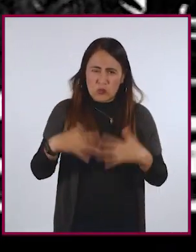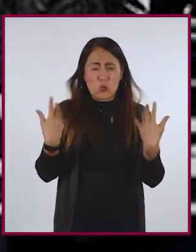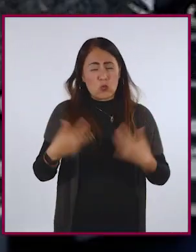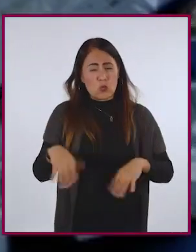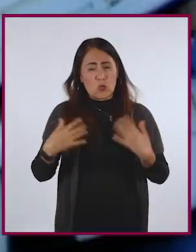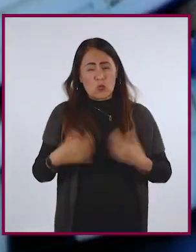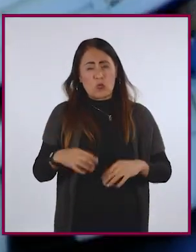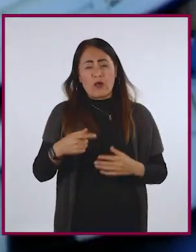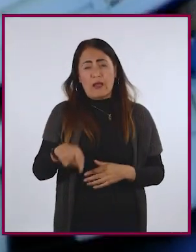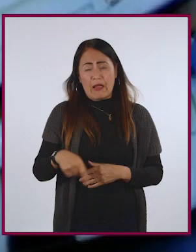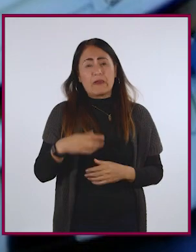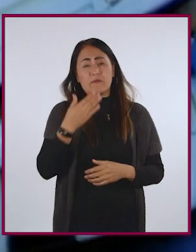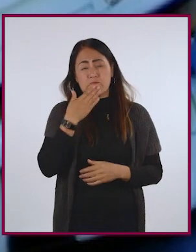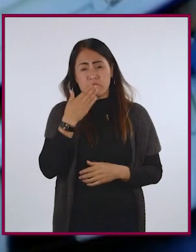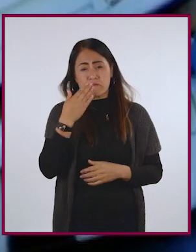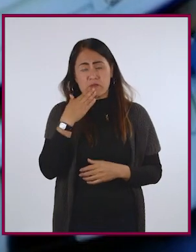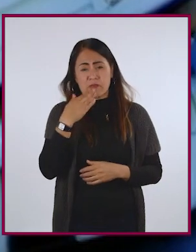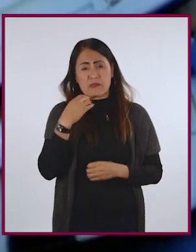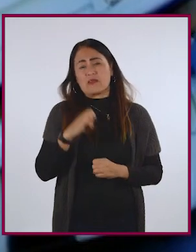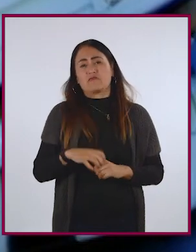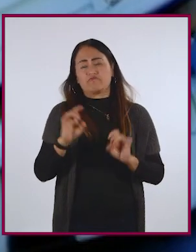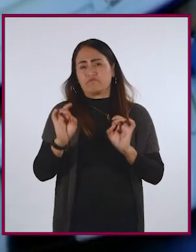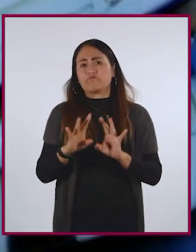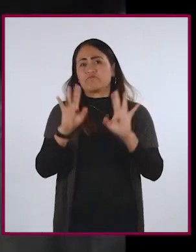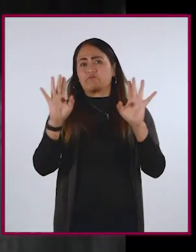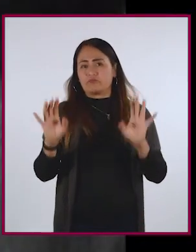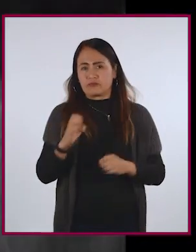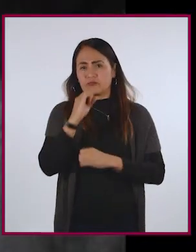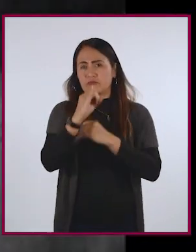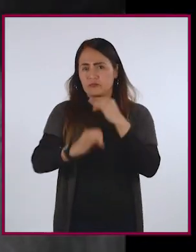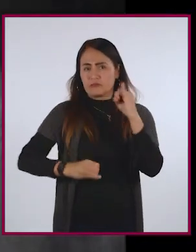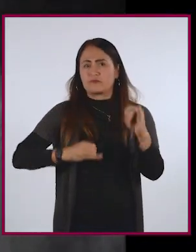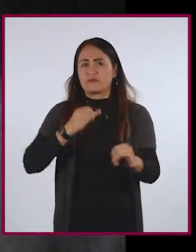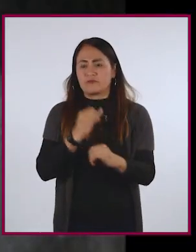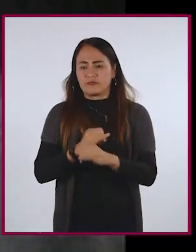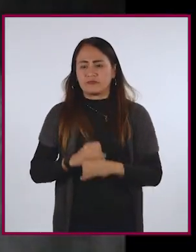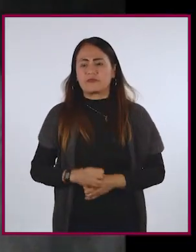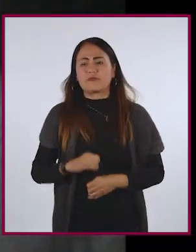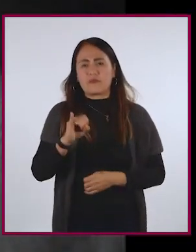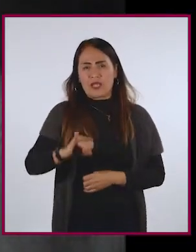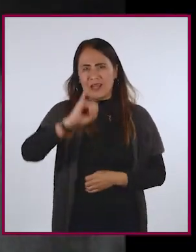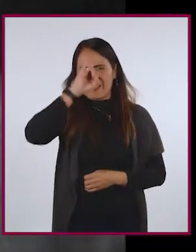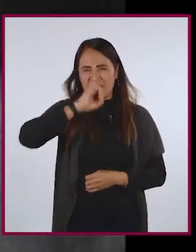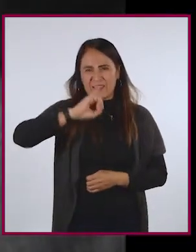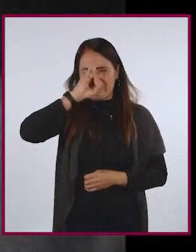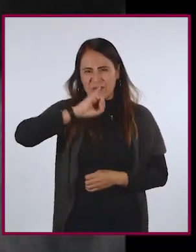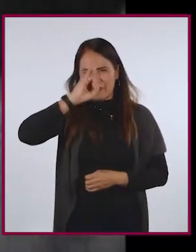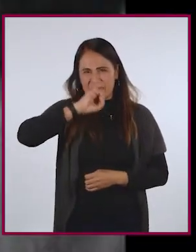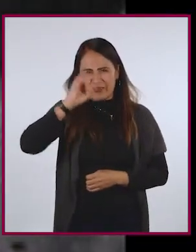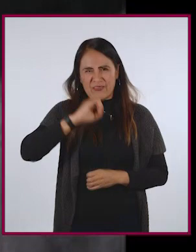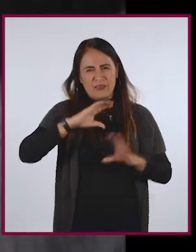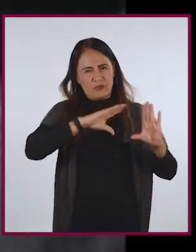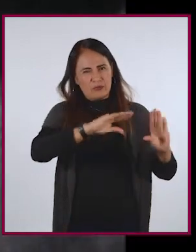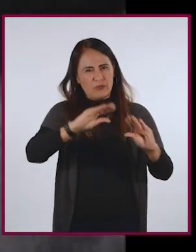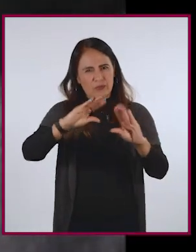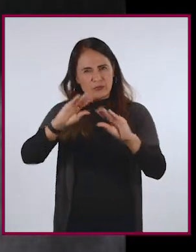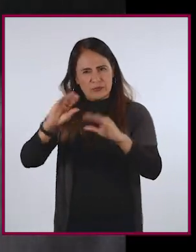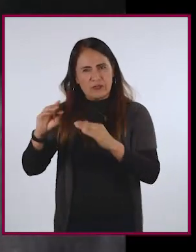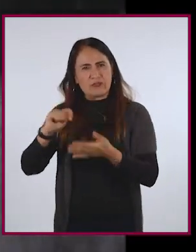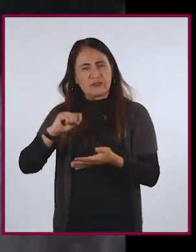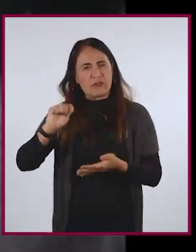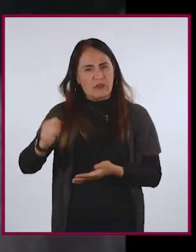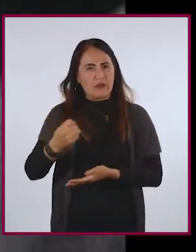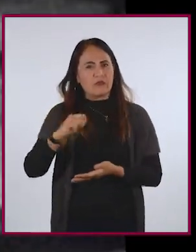evento a nivel internacional muy importante. Ocupó el cargo de jefe del Departamento de Enseñanza Técnica